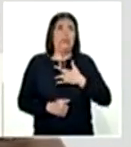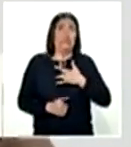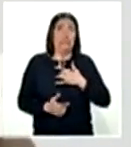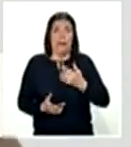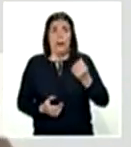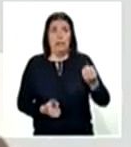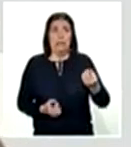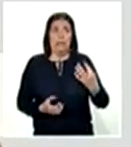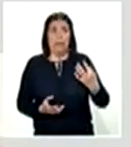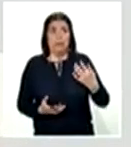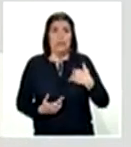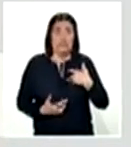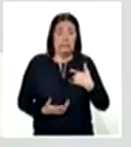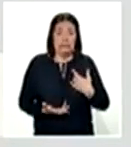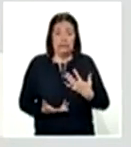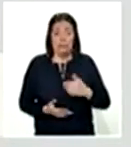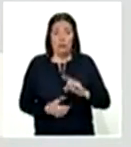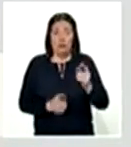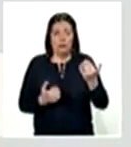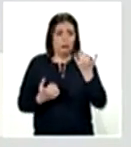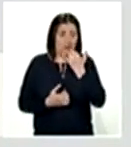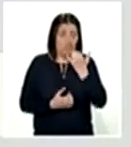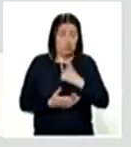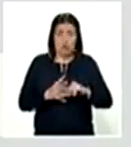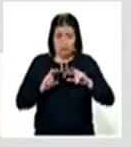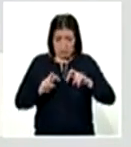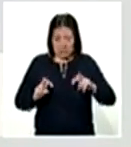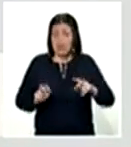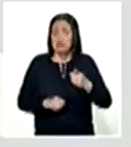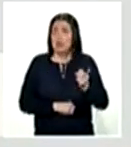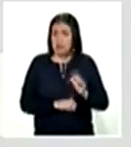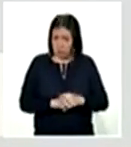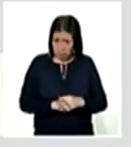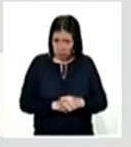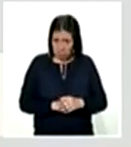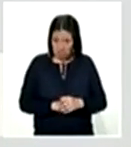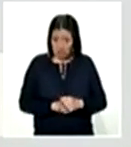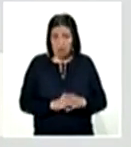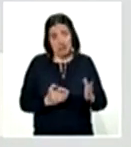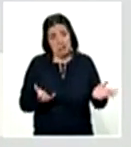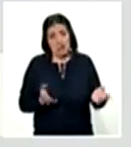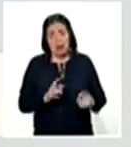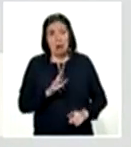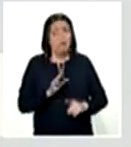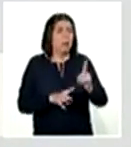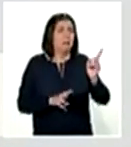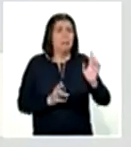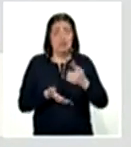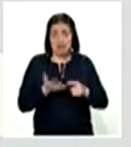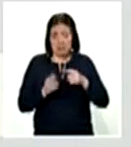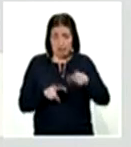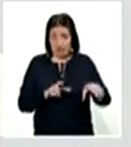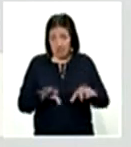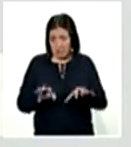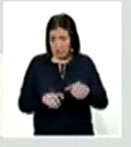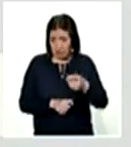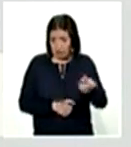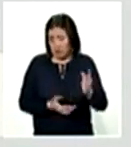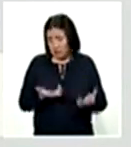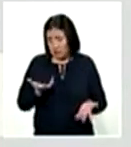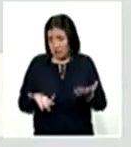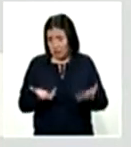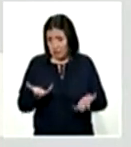afectado o tiene temor de una investigación, pues aparecen las reacciones